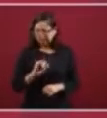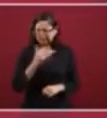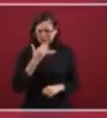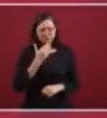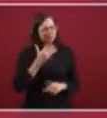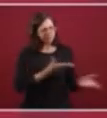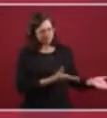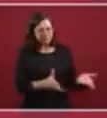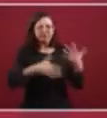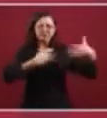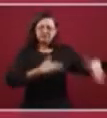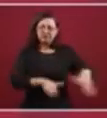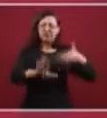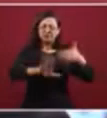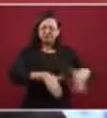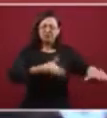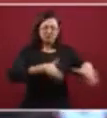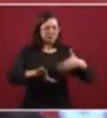caminé